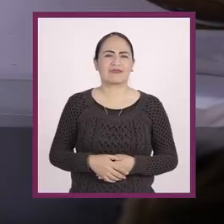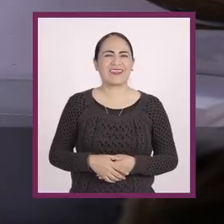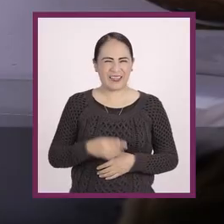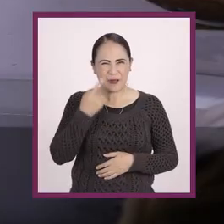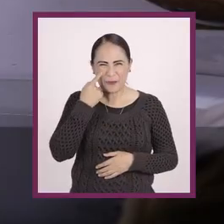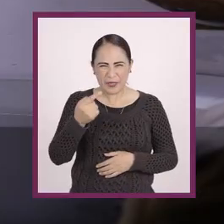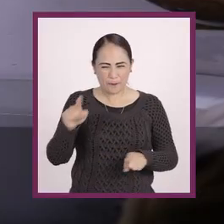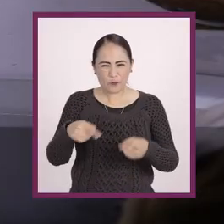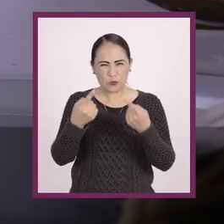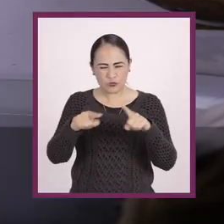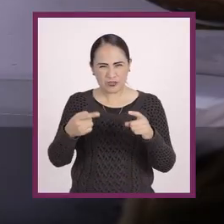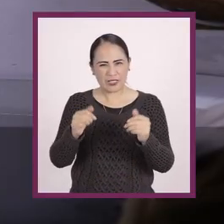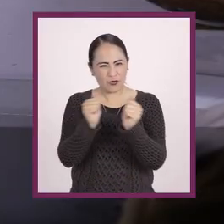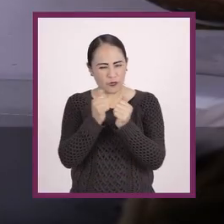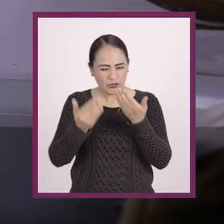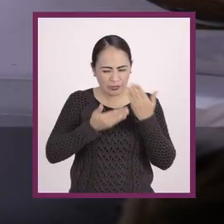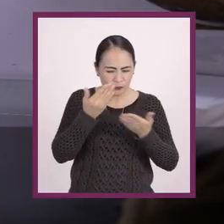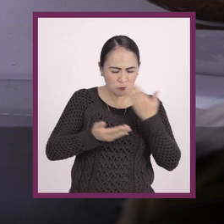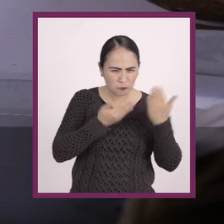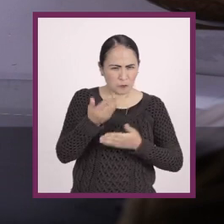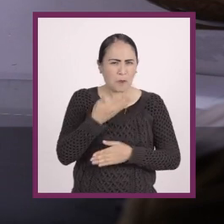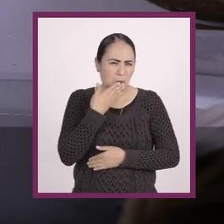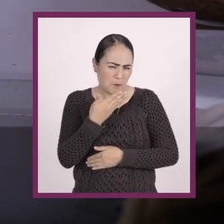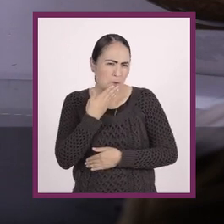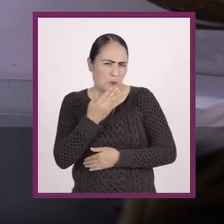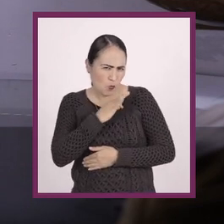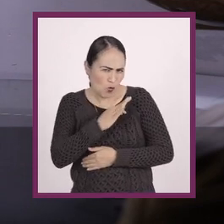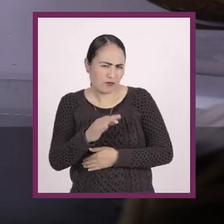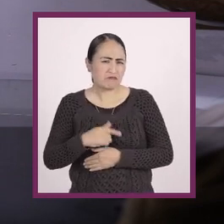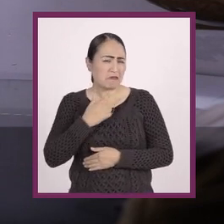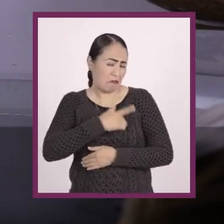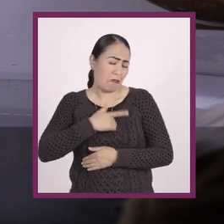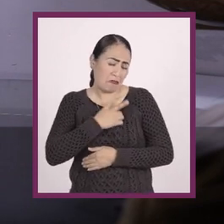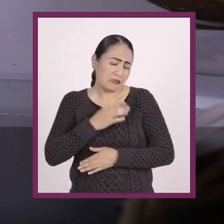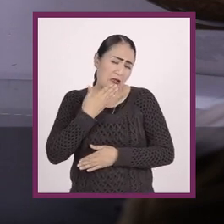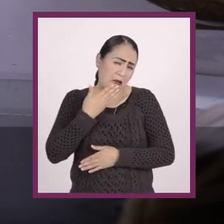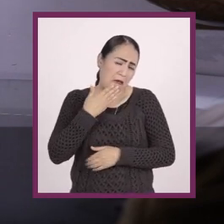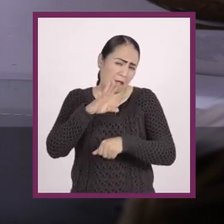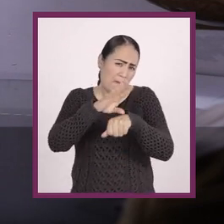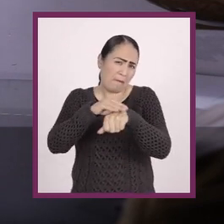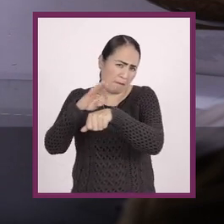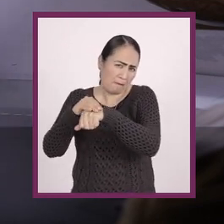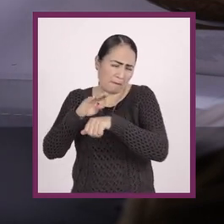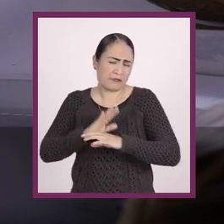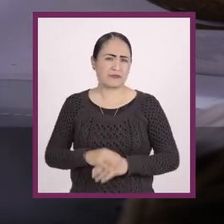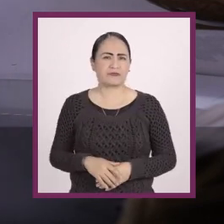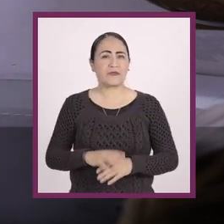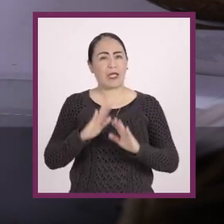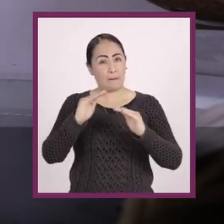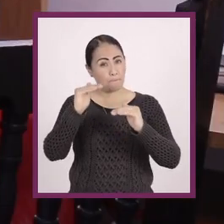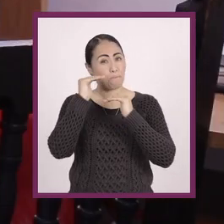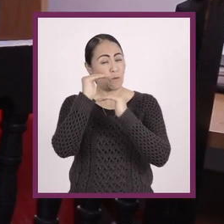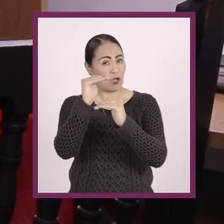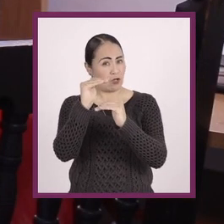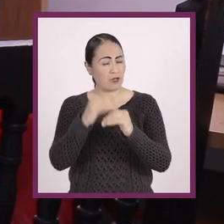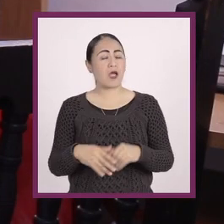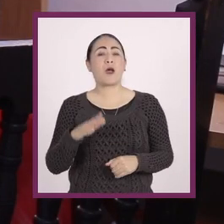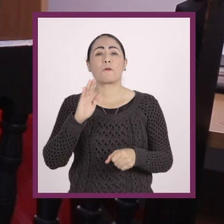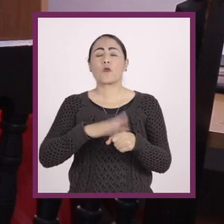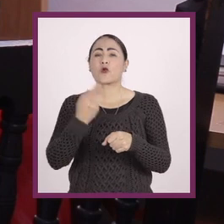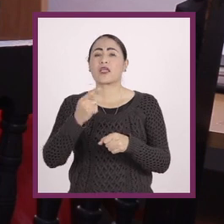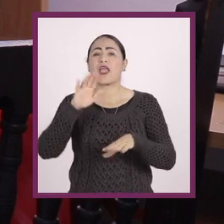por lo que hemos escuchado la música es un excelente acompañante para el estudio y mientras te guste pues se vale escuchar lo que sea